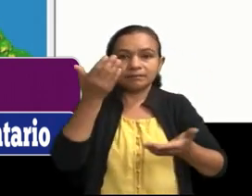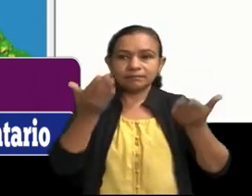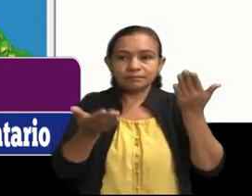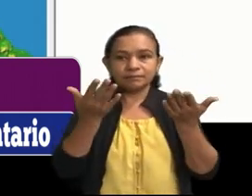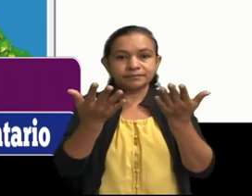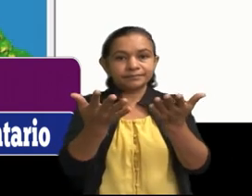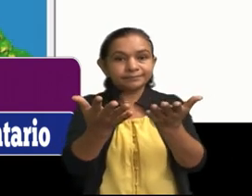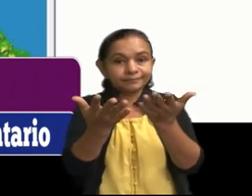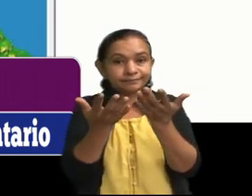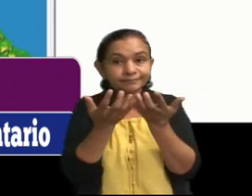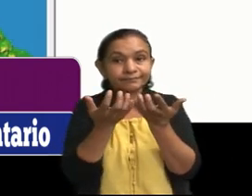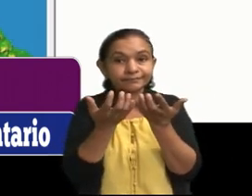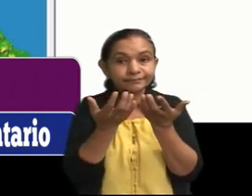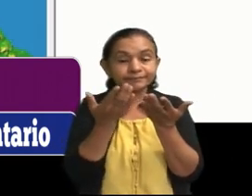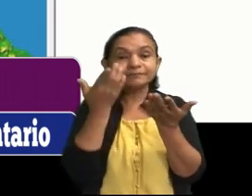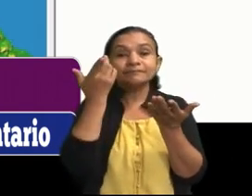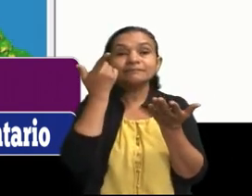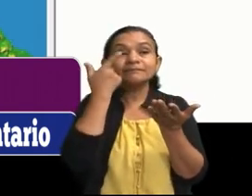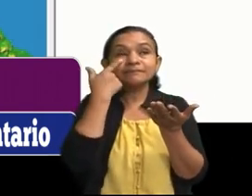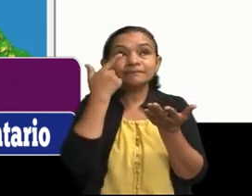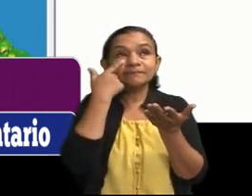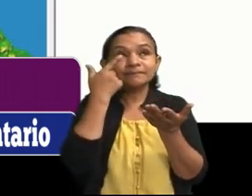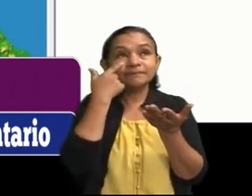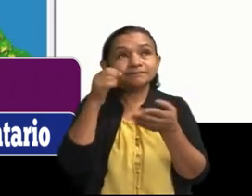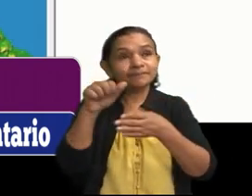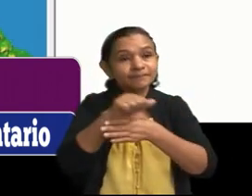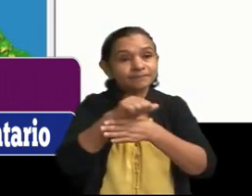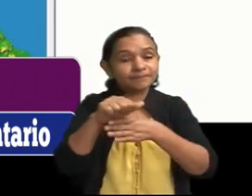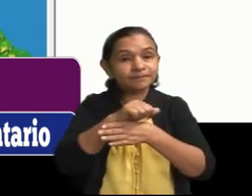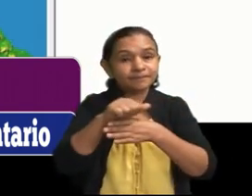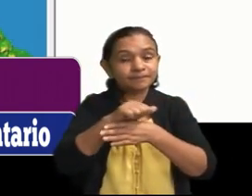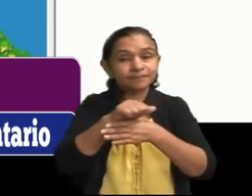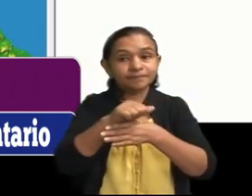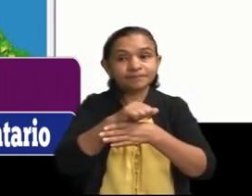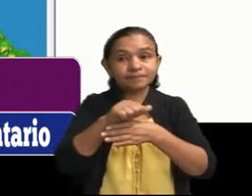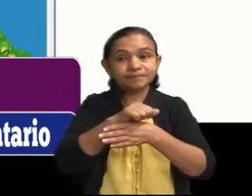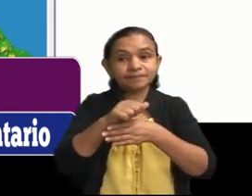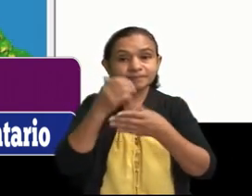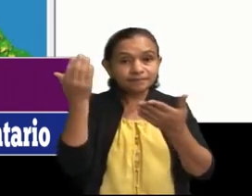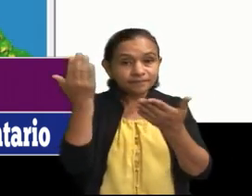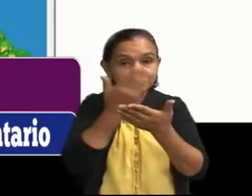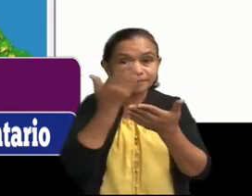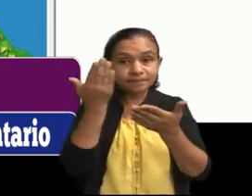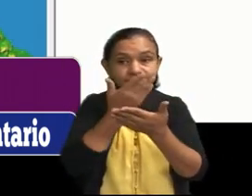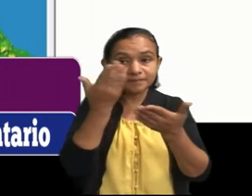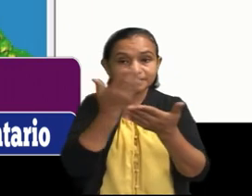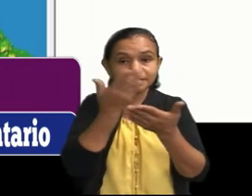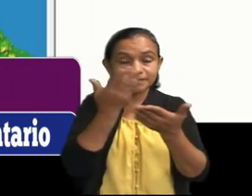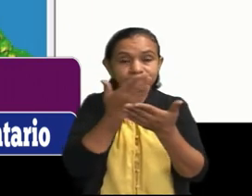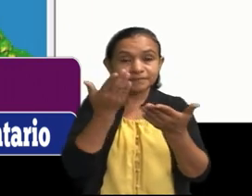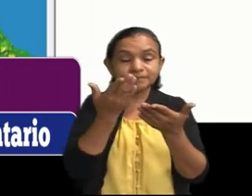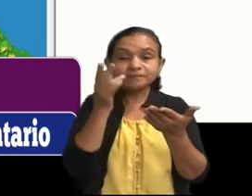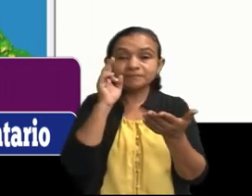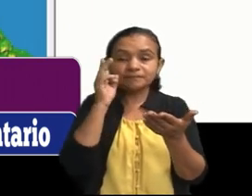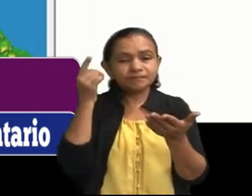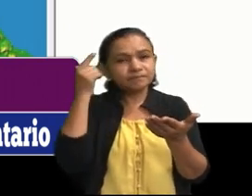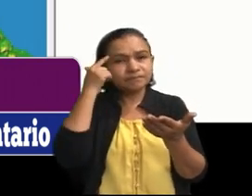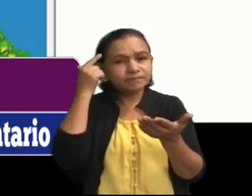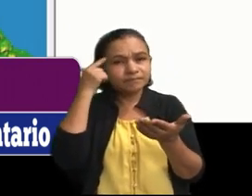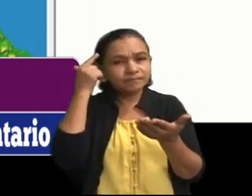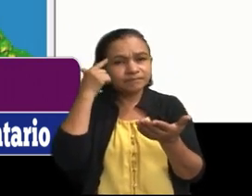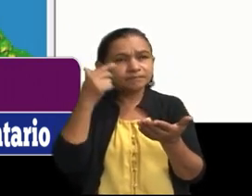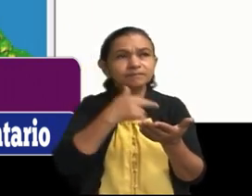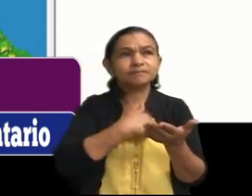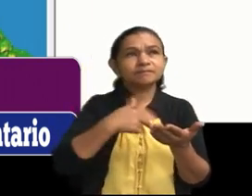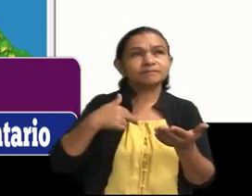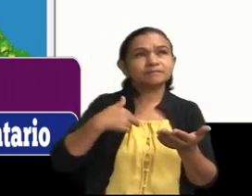queremos probar qué va a pasar, también para estudiar nosotros, imaginarnos qué podríamos